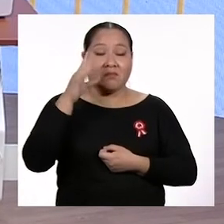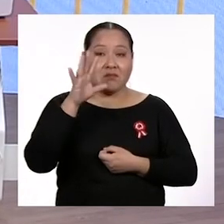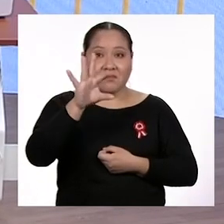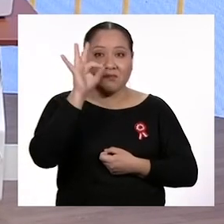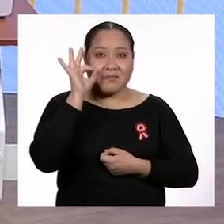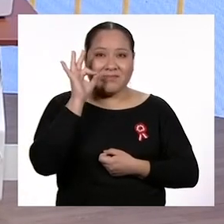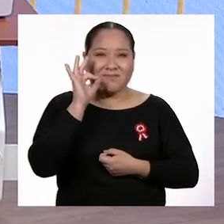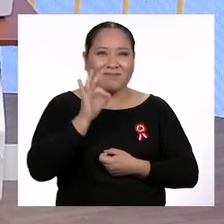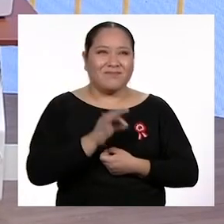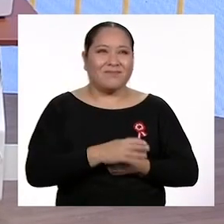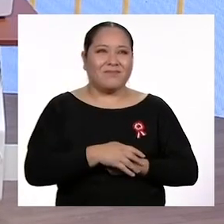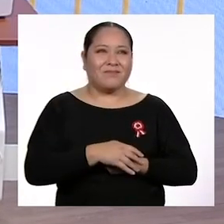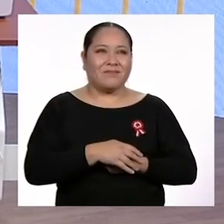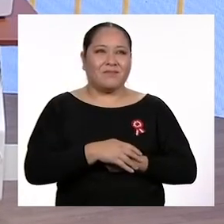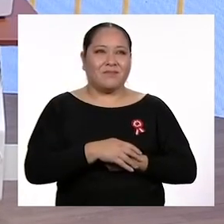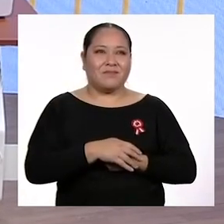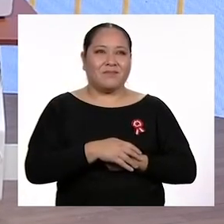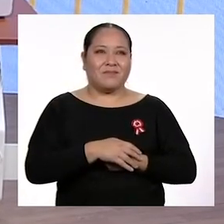lo encontré.